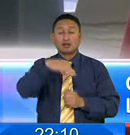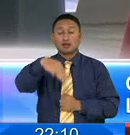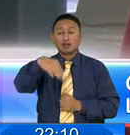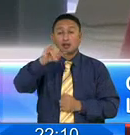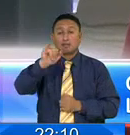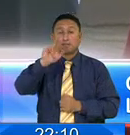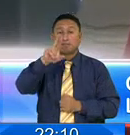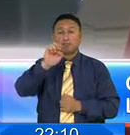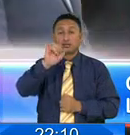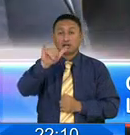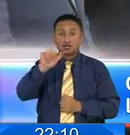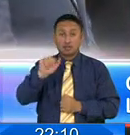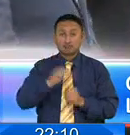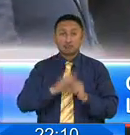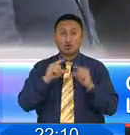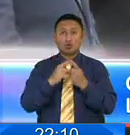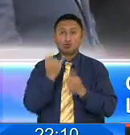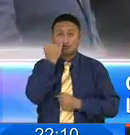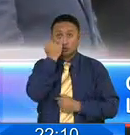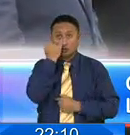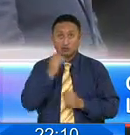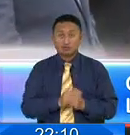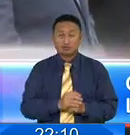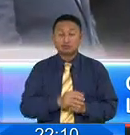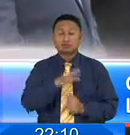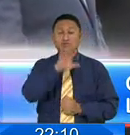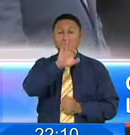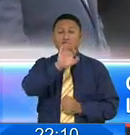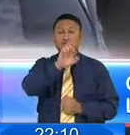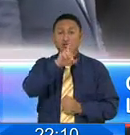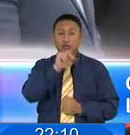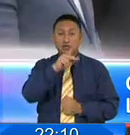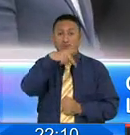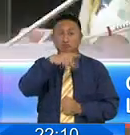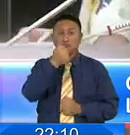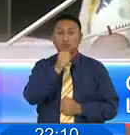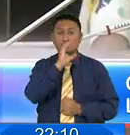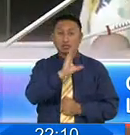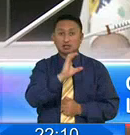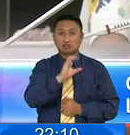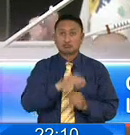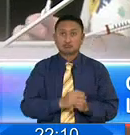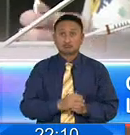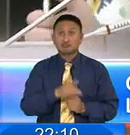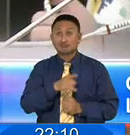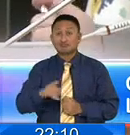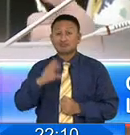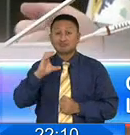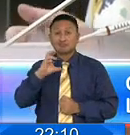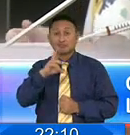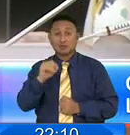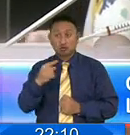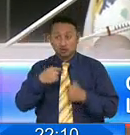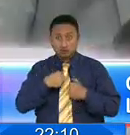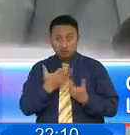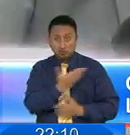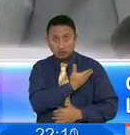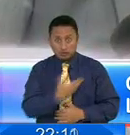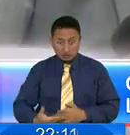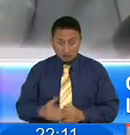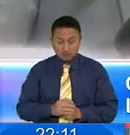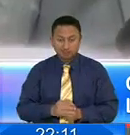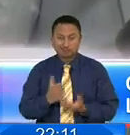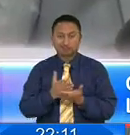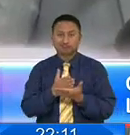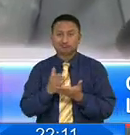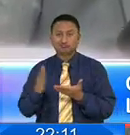de Pachacútic, y Johnny Terán, del Partido Social Cristiano. Con esto, Creo que aspiraba a la presidencia de la comisión, quedó fuera de